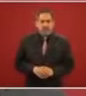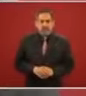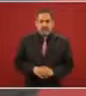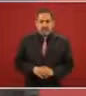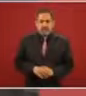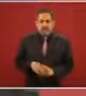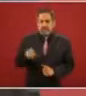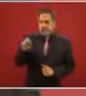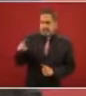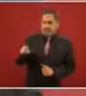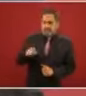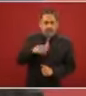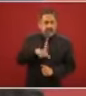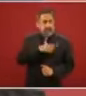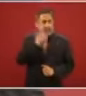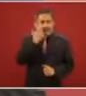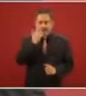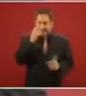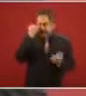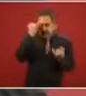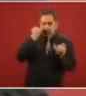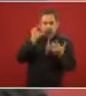Se frotan las manos.